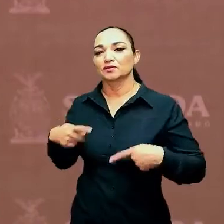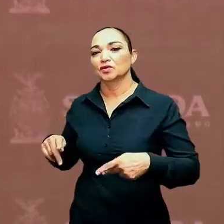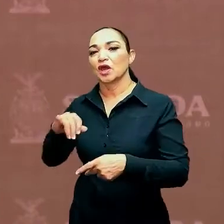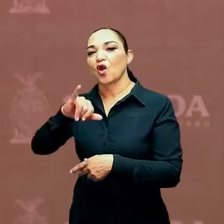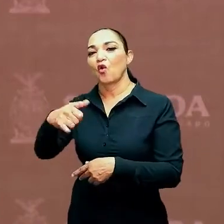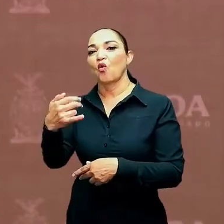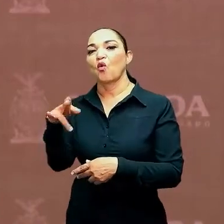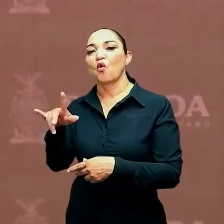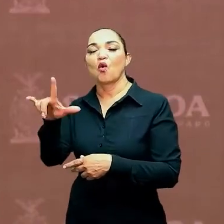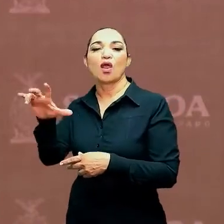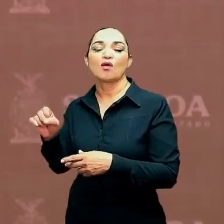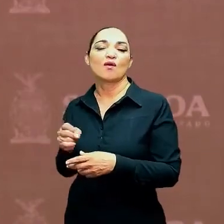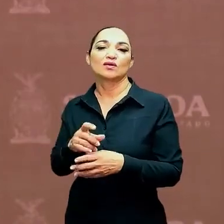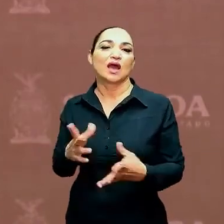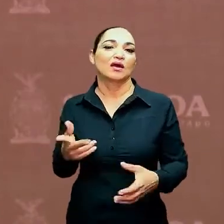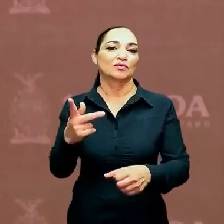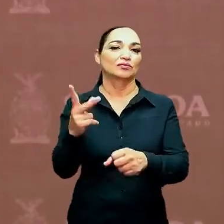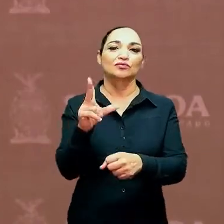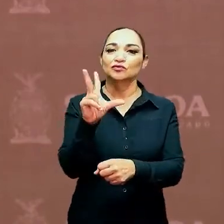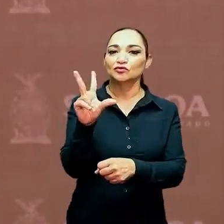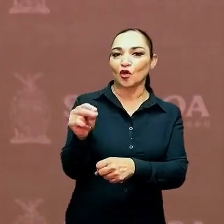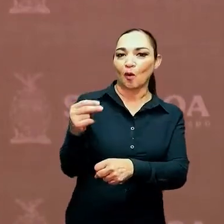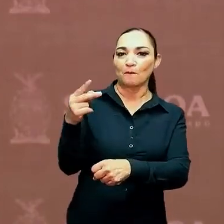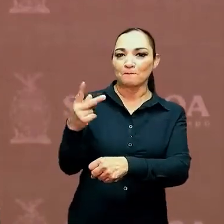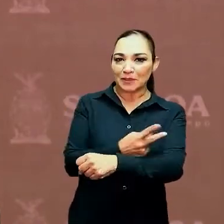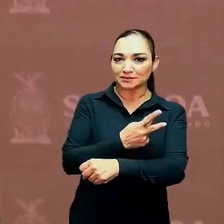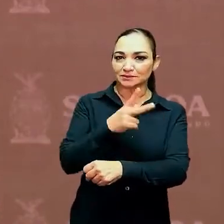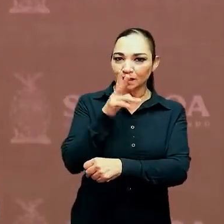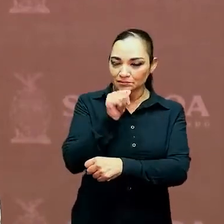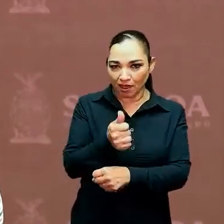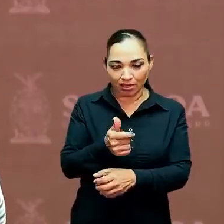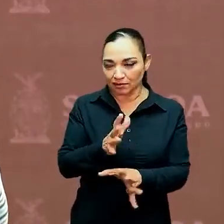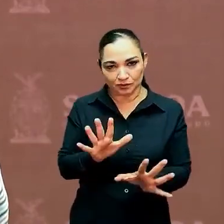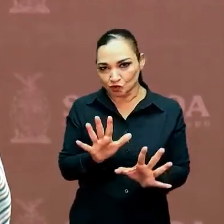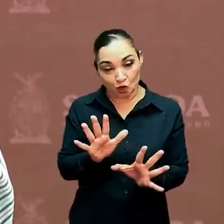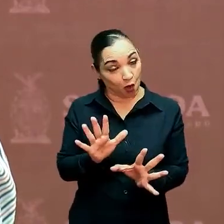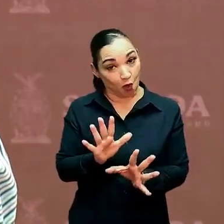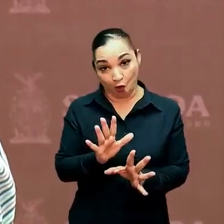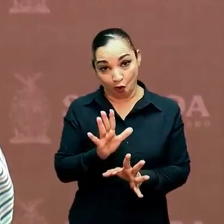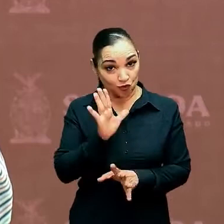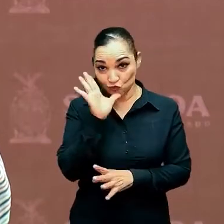Porque es el mismo personaje para nosotros aquí. Puede hacer sus promociones